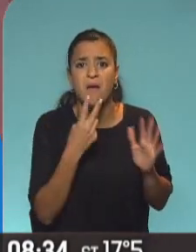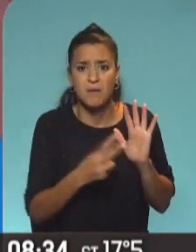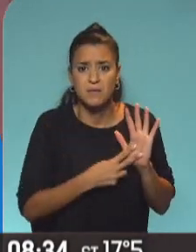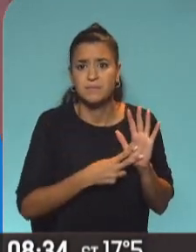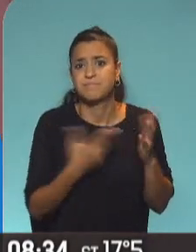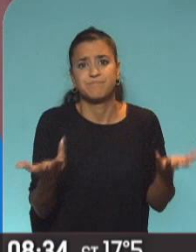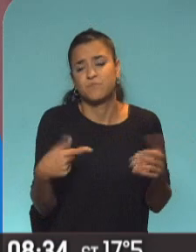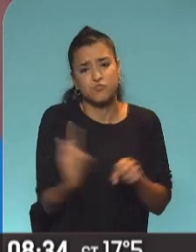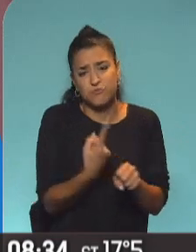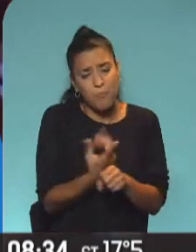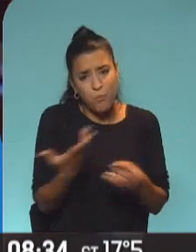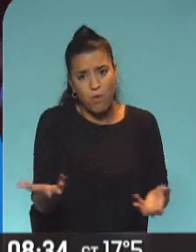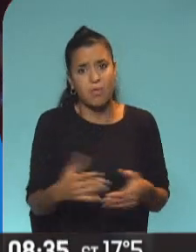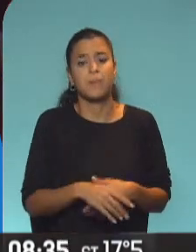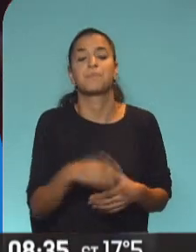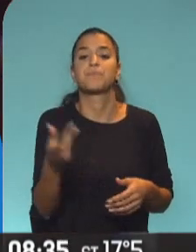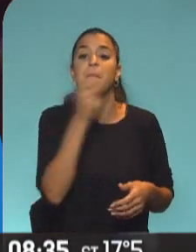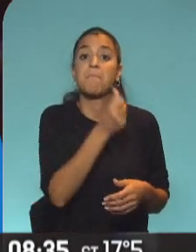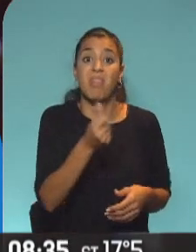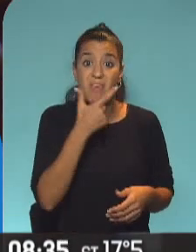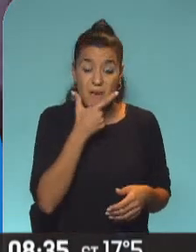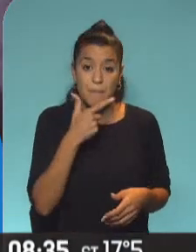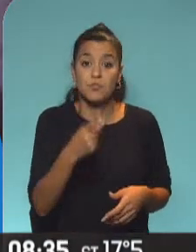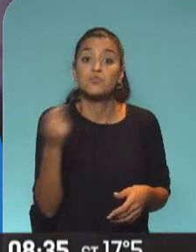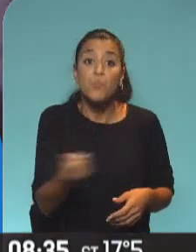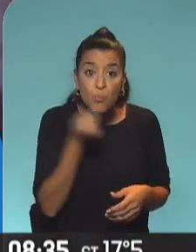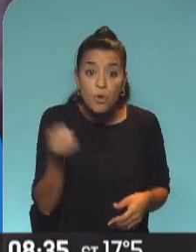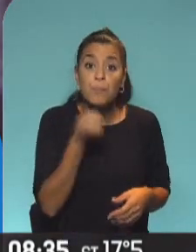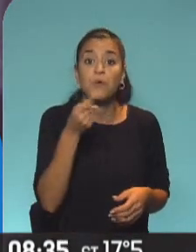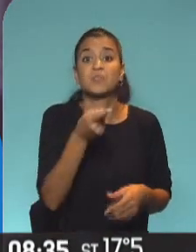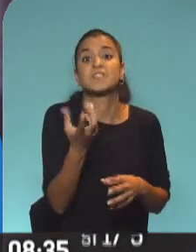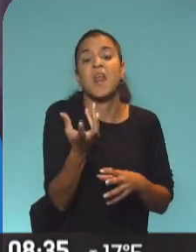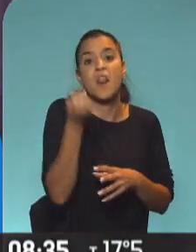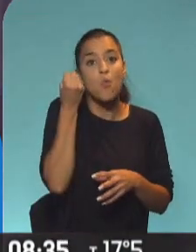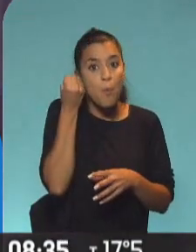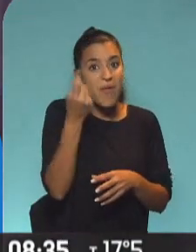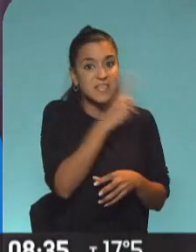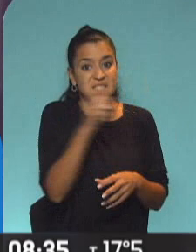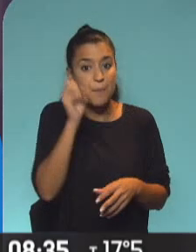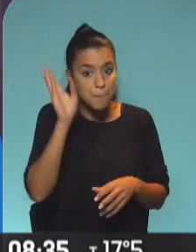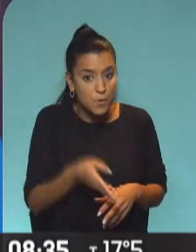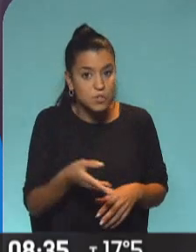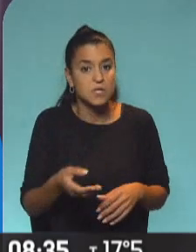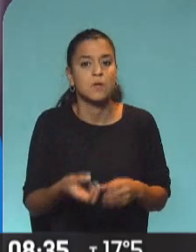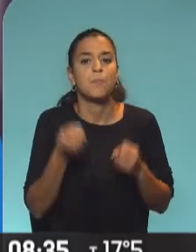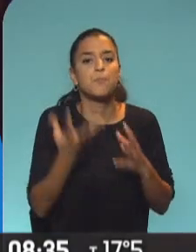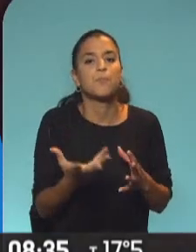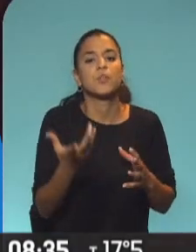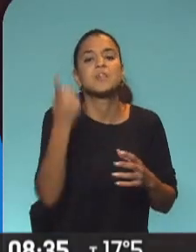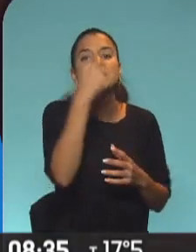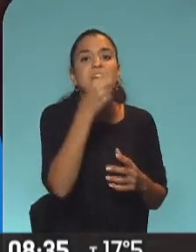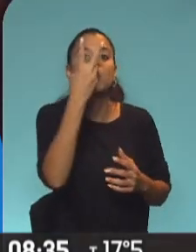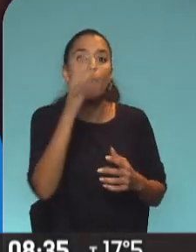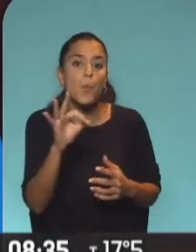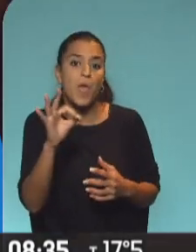absolutamente inviable. Medicamentos que es importante que se recupere ese 100%, porque había